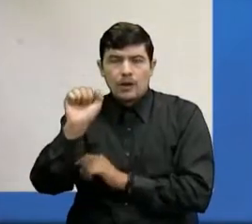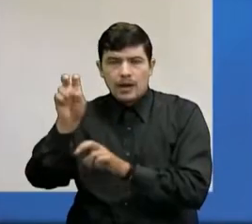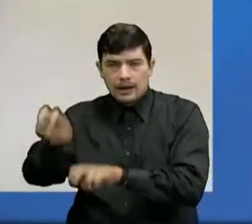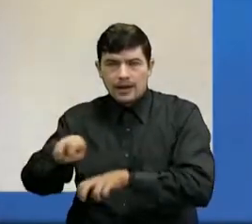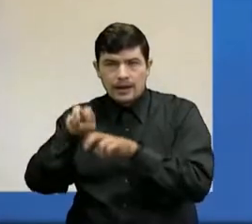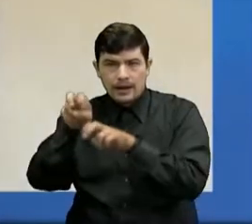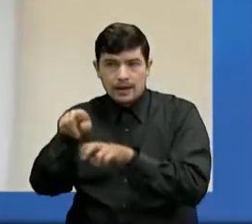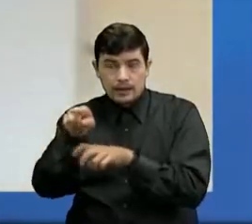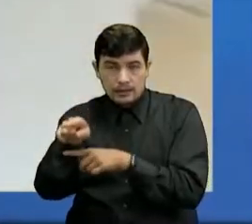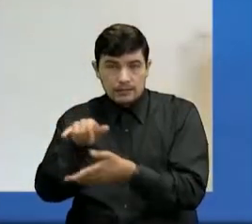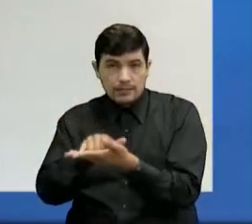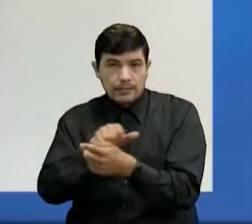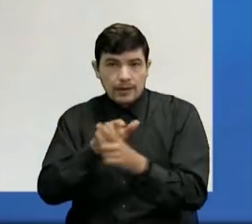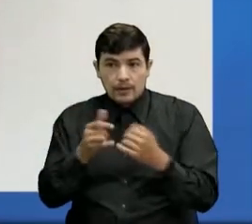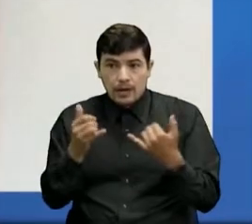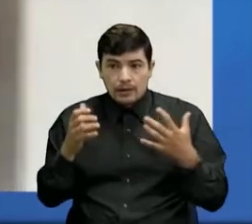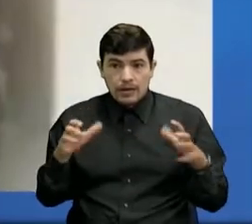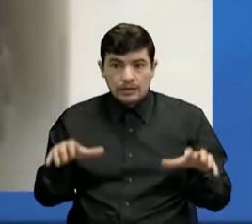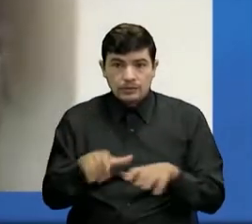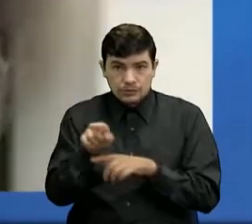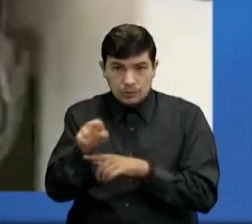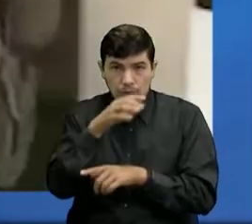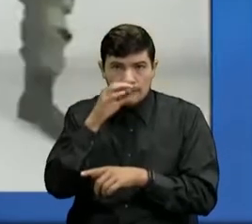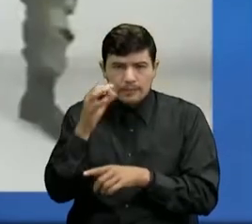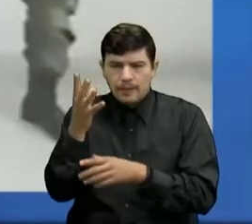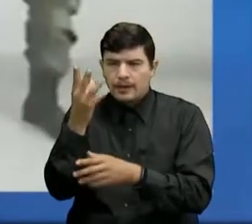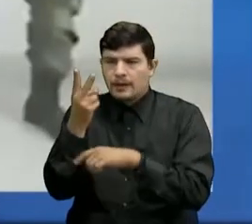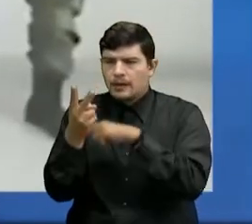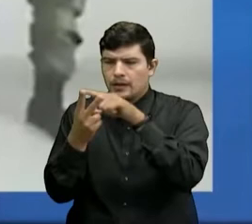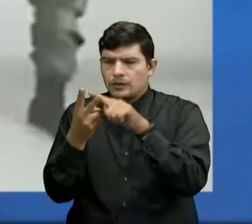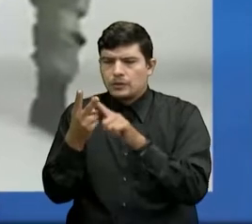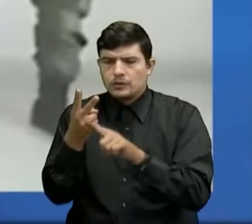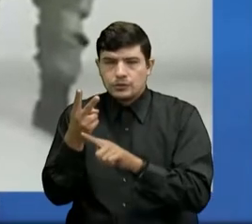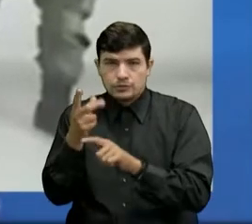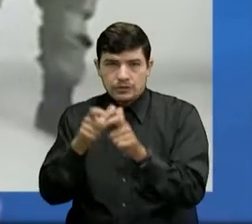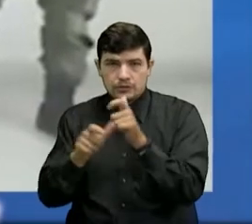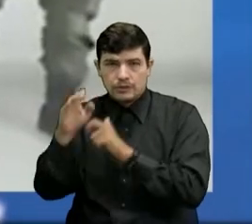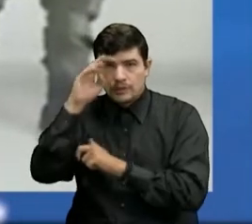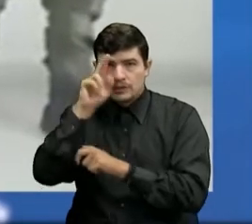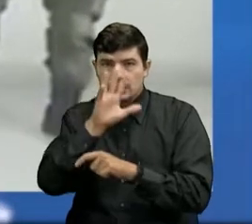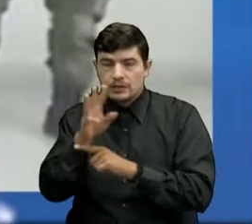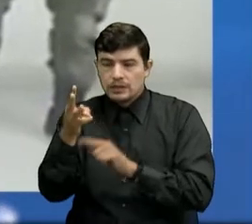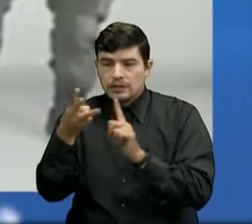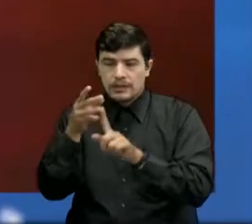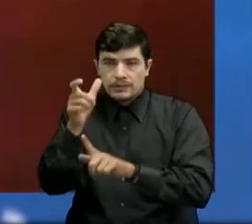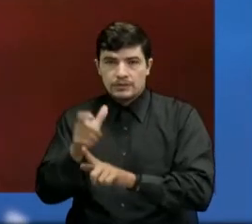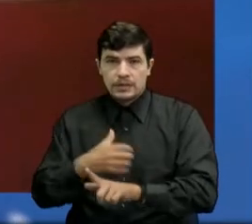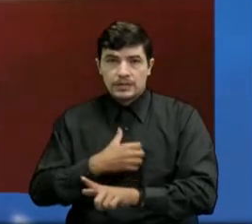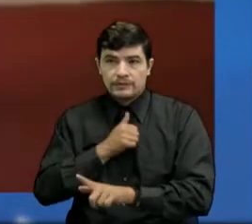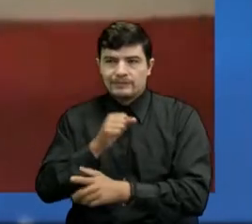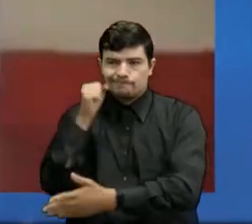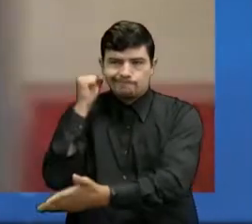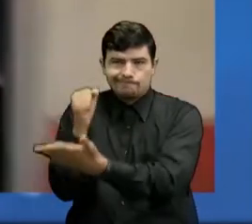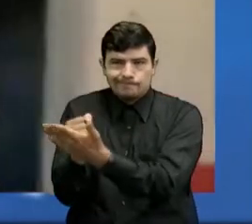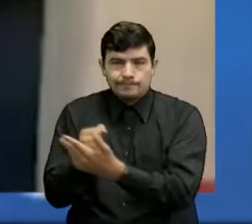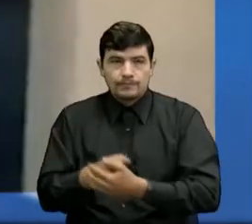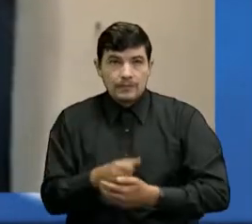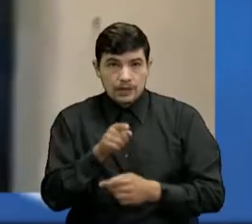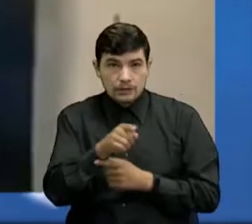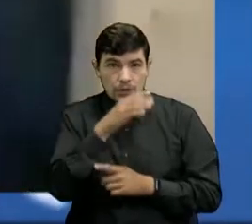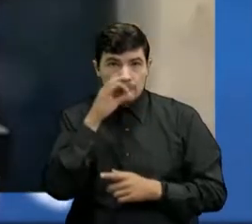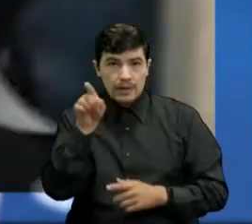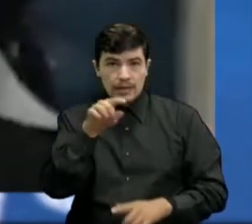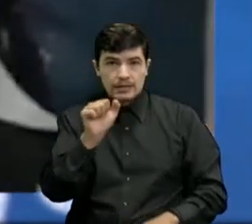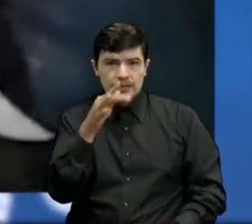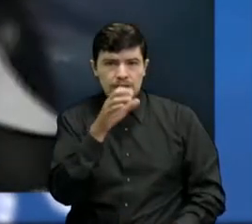de Santander. En la acción criminal, dos uniformados de la Policía Nacional y un civil murieron. A Crisanto Amaya Barbosa, alias Sato, se le